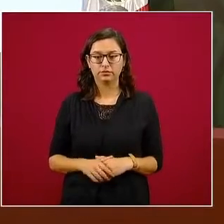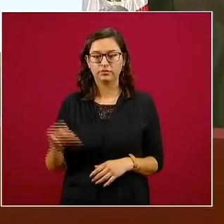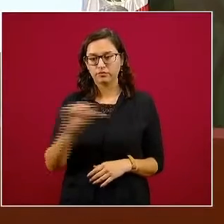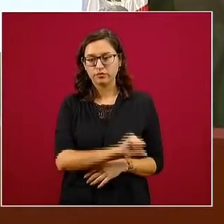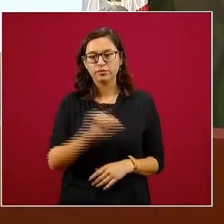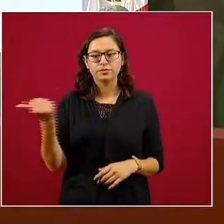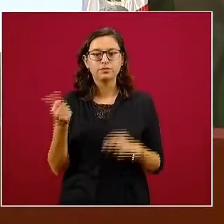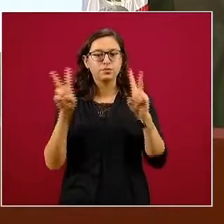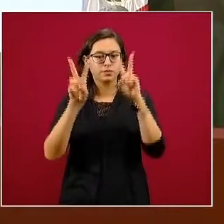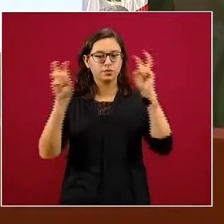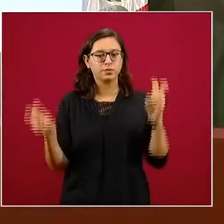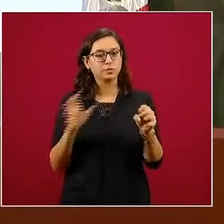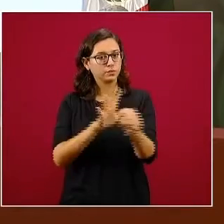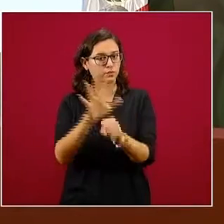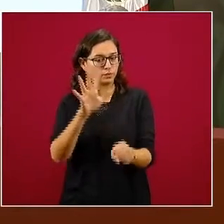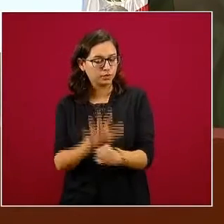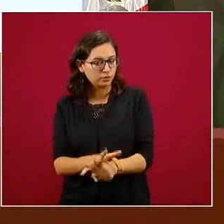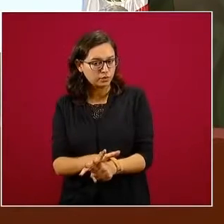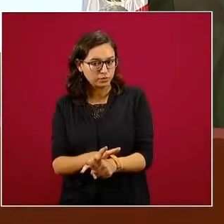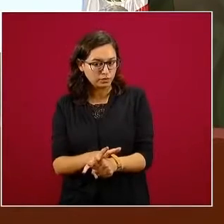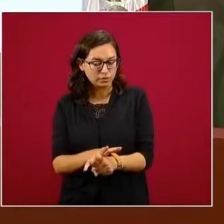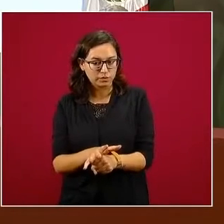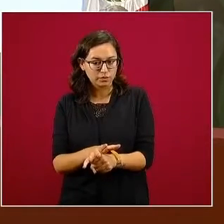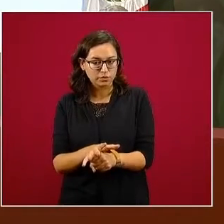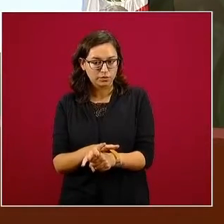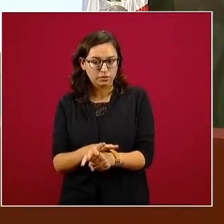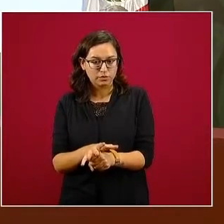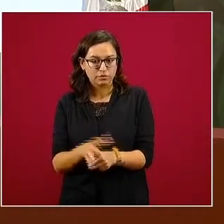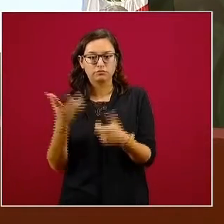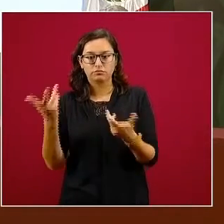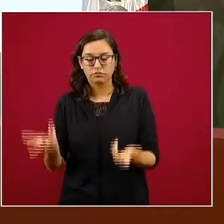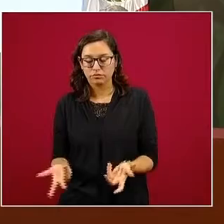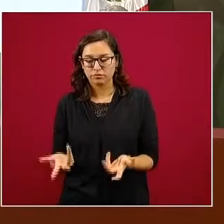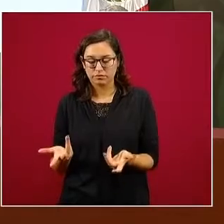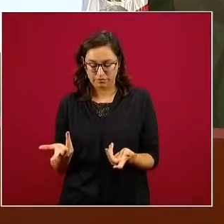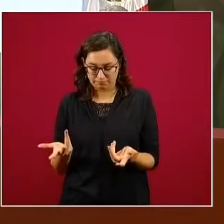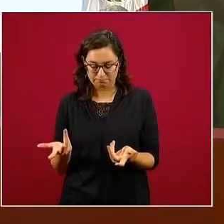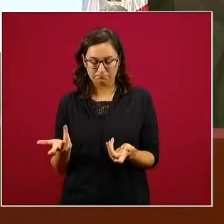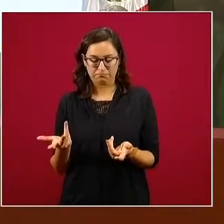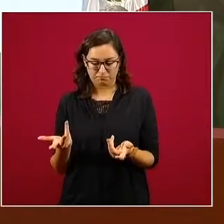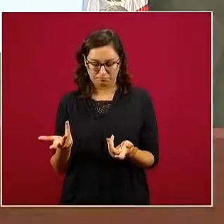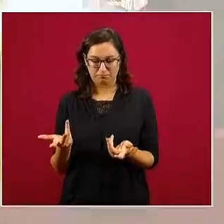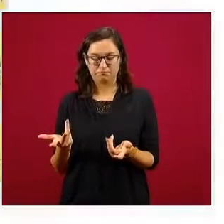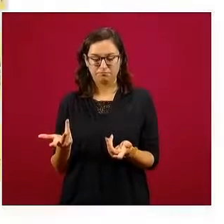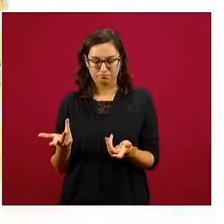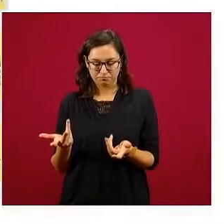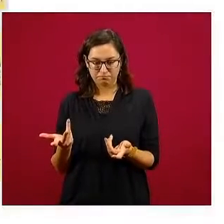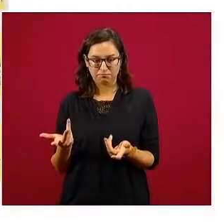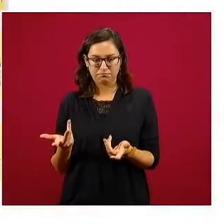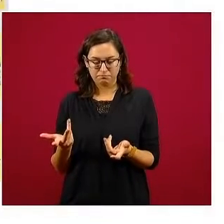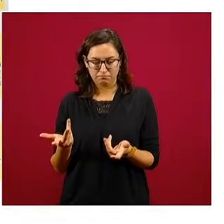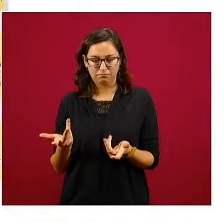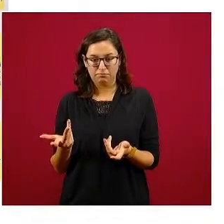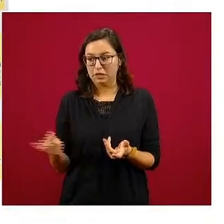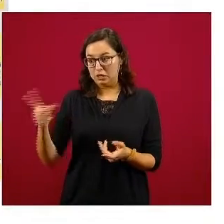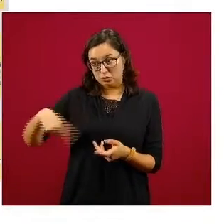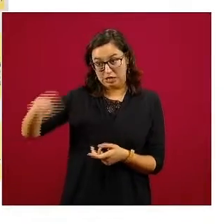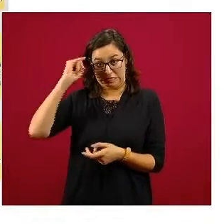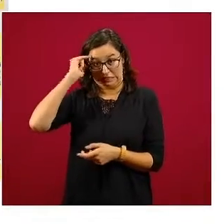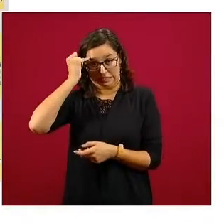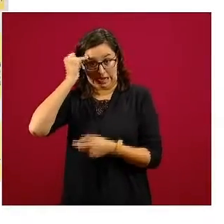que hoy queremos hacer énfasis en este punto del IMSS Bienestar en Puebla? Porque hay buenos resultados de cómo un